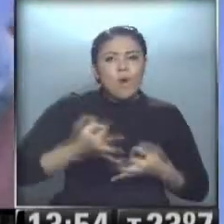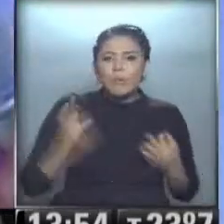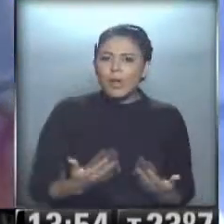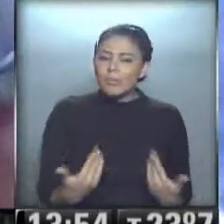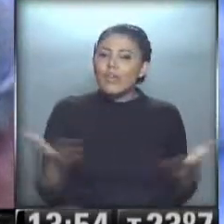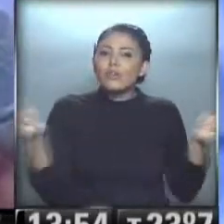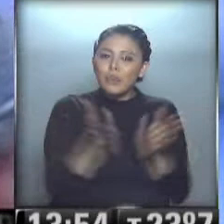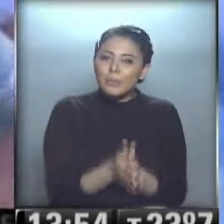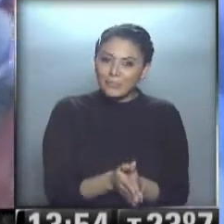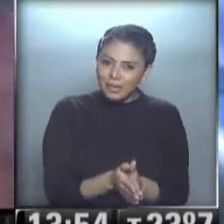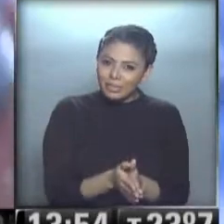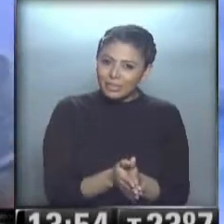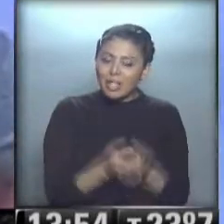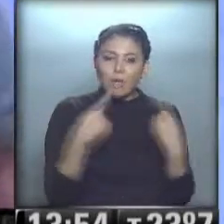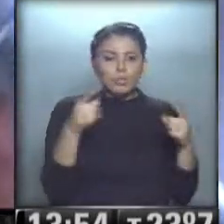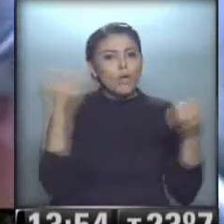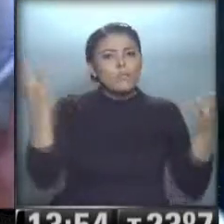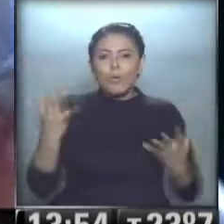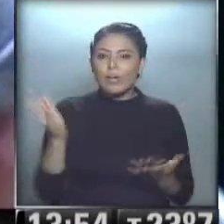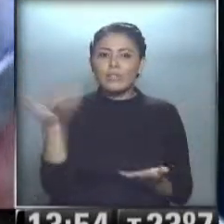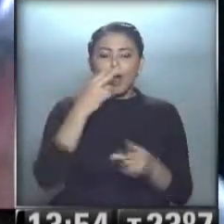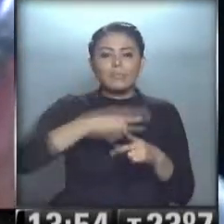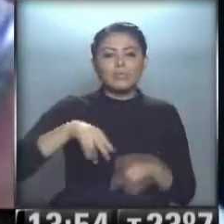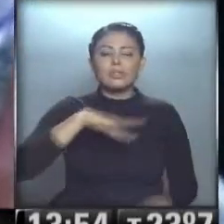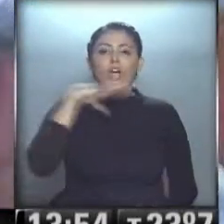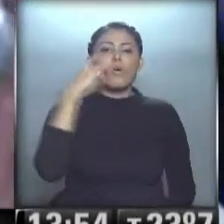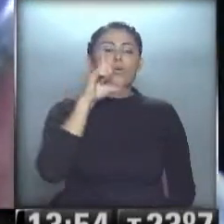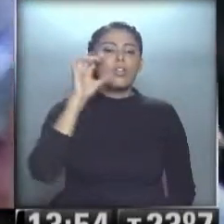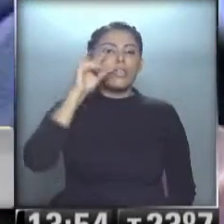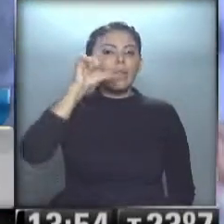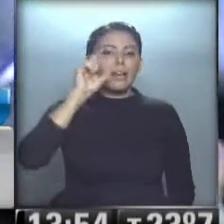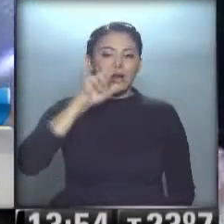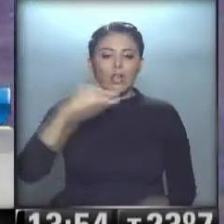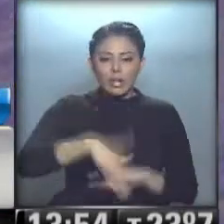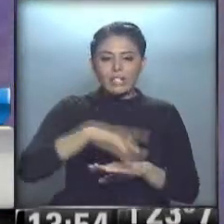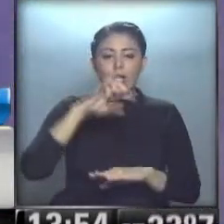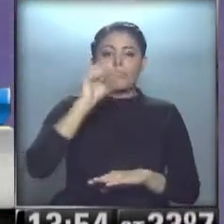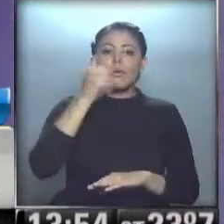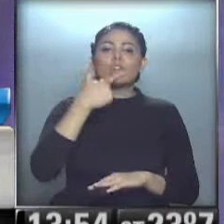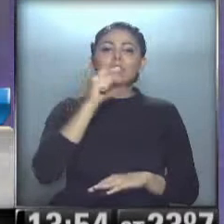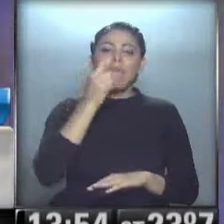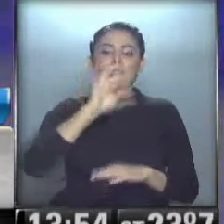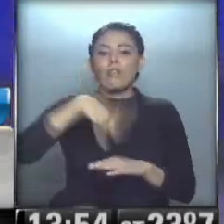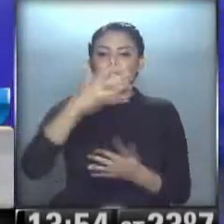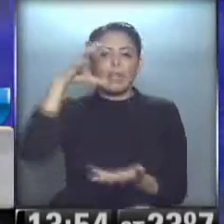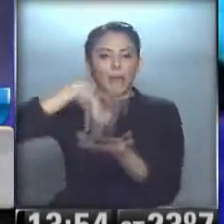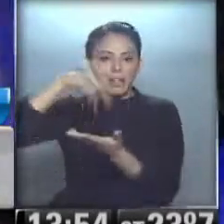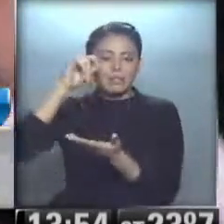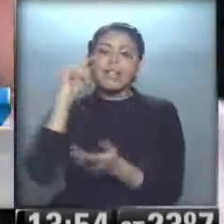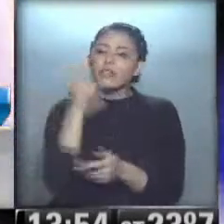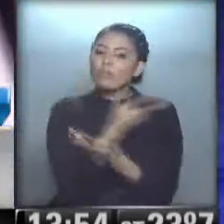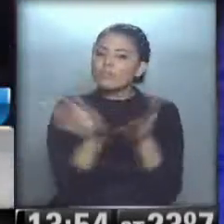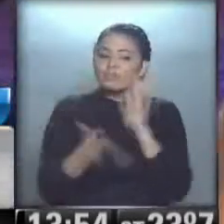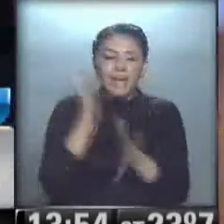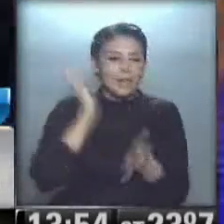para que compartas muy buena música en la plazoleta Julio de Caro, queda en la calle Posadas, frente al Palais de Glass, y es con